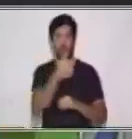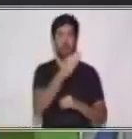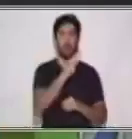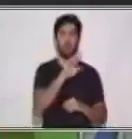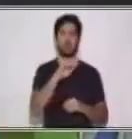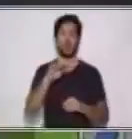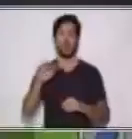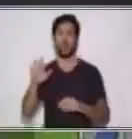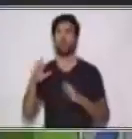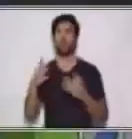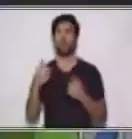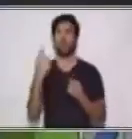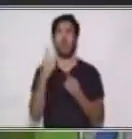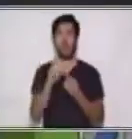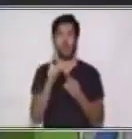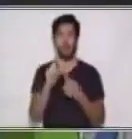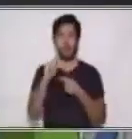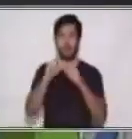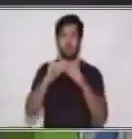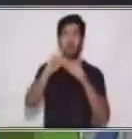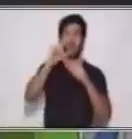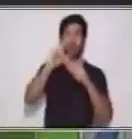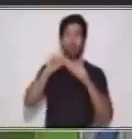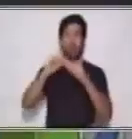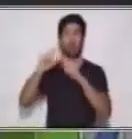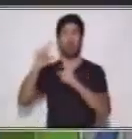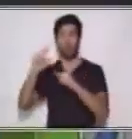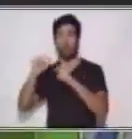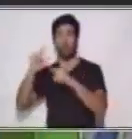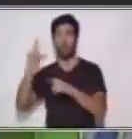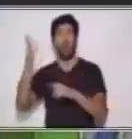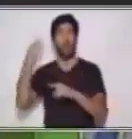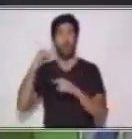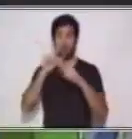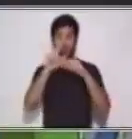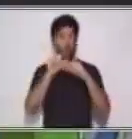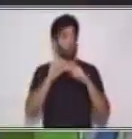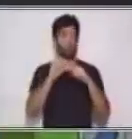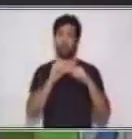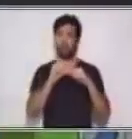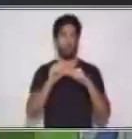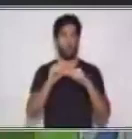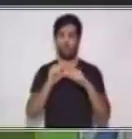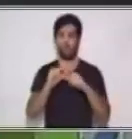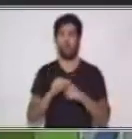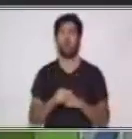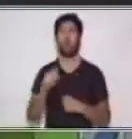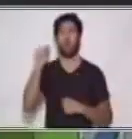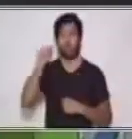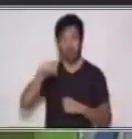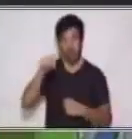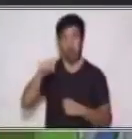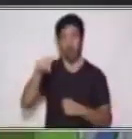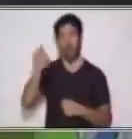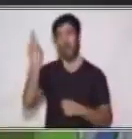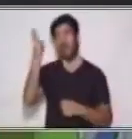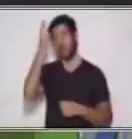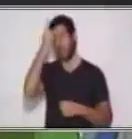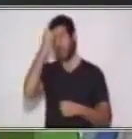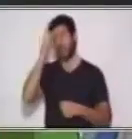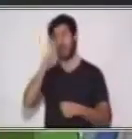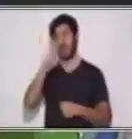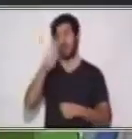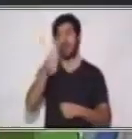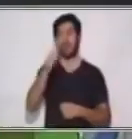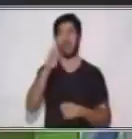solo manejaba la letra mayúscula. En esta época de Carlomagno se incorpora un tipo de